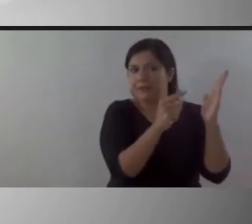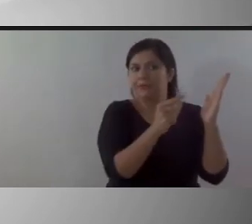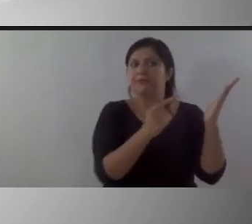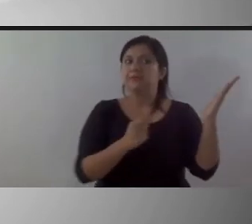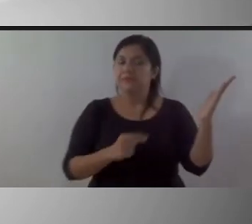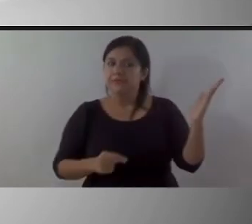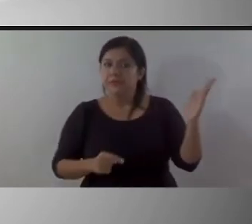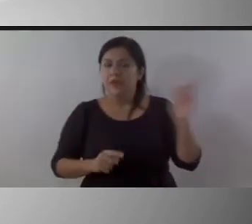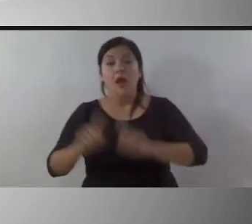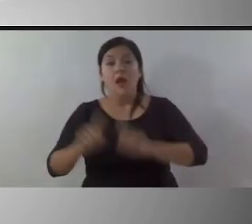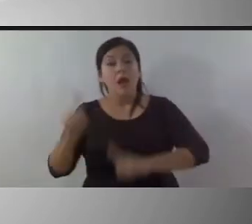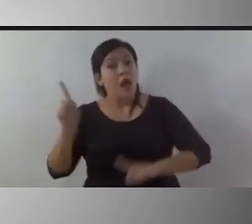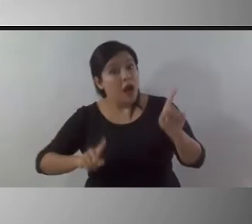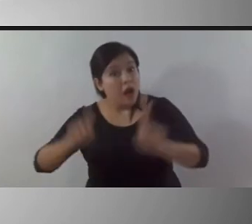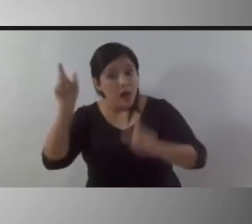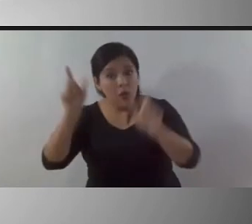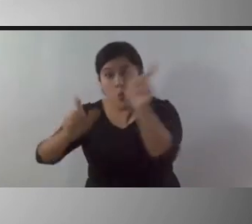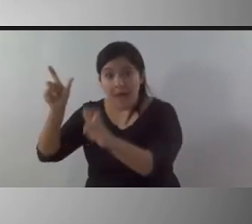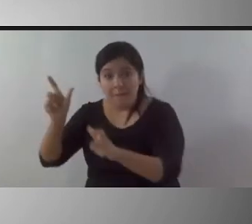que,